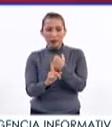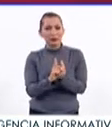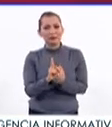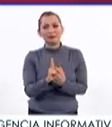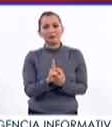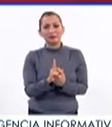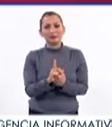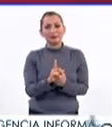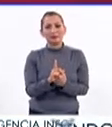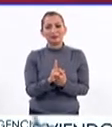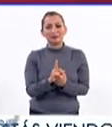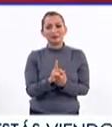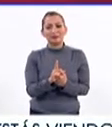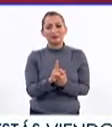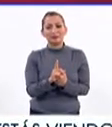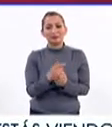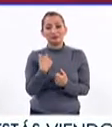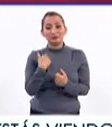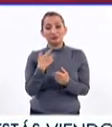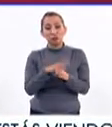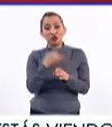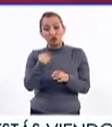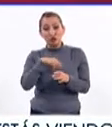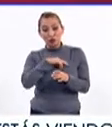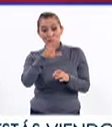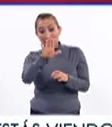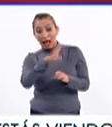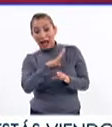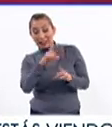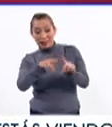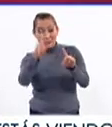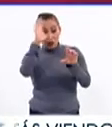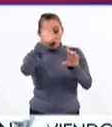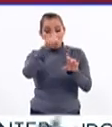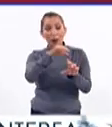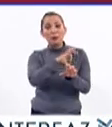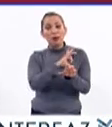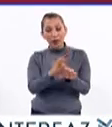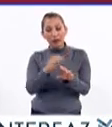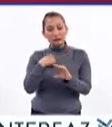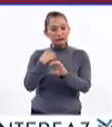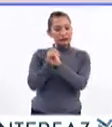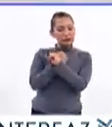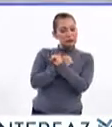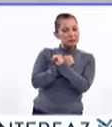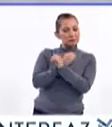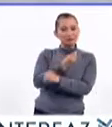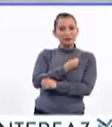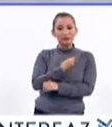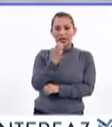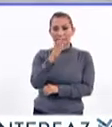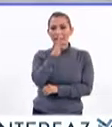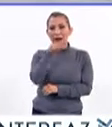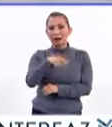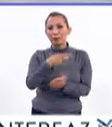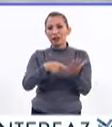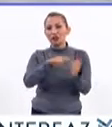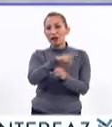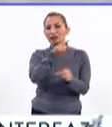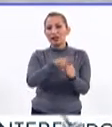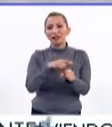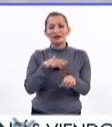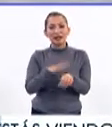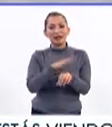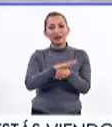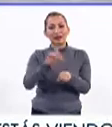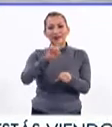calamidades. Es por nuestras culturas que podemos resistir. Es el reporte desde Palacio Nacional.